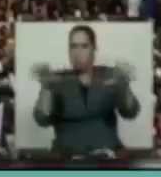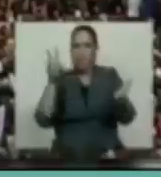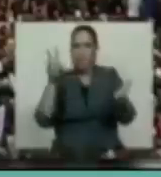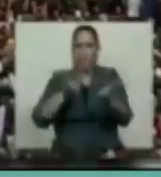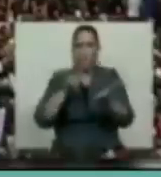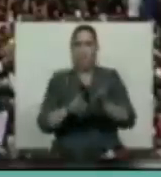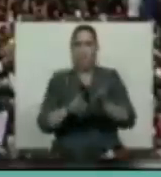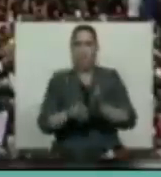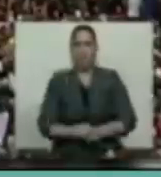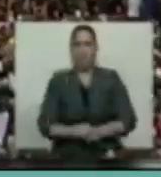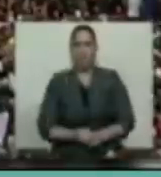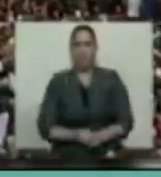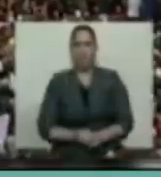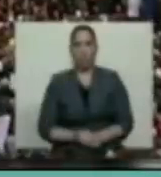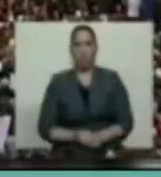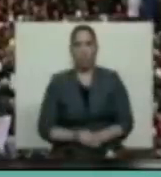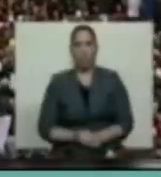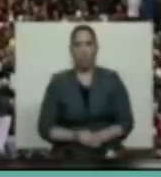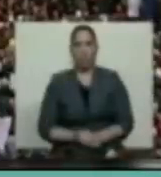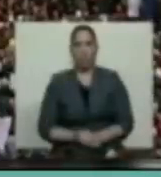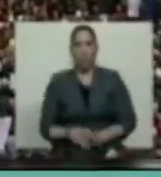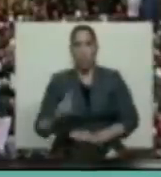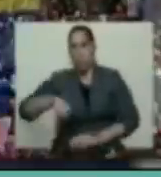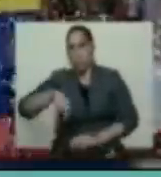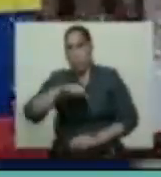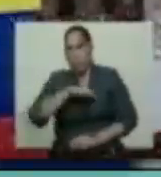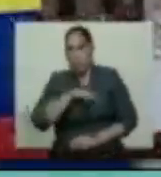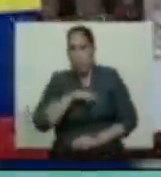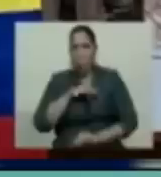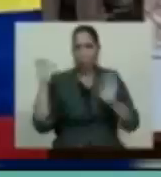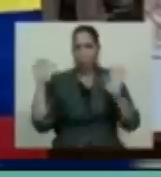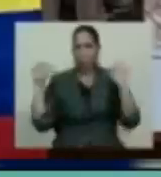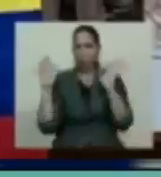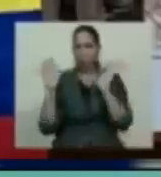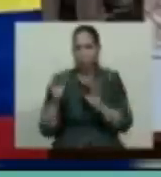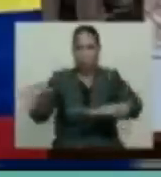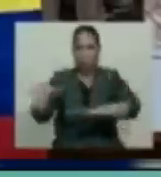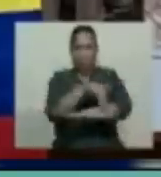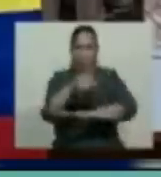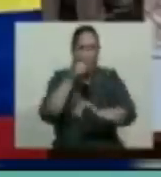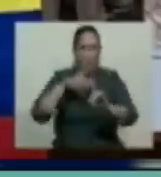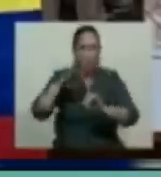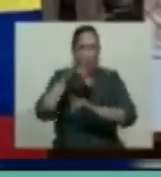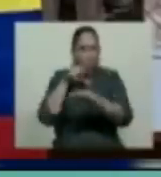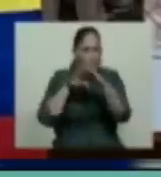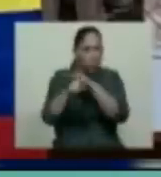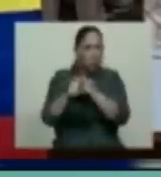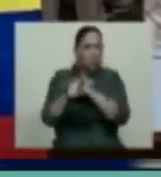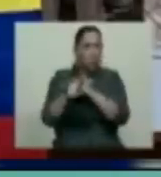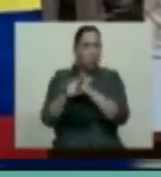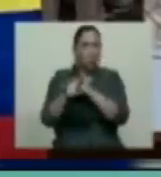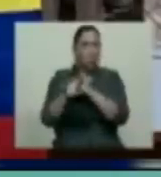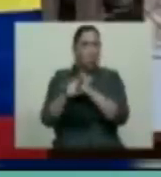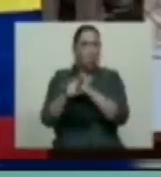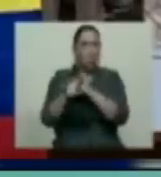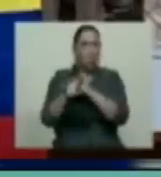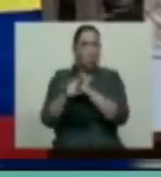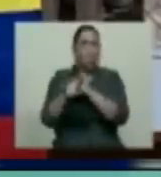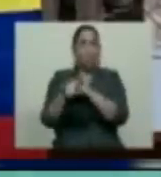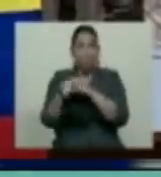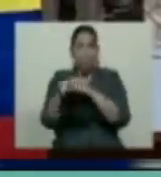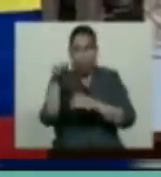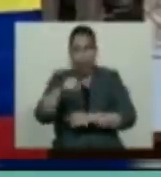sí? También. Trump es un populista. Sí, un abanderado de los relatos. Bien,